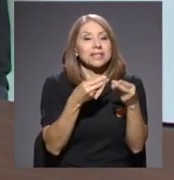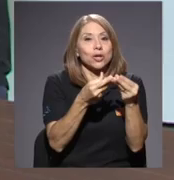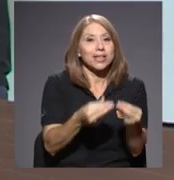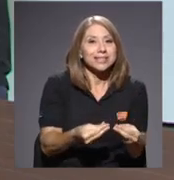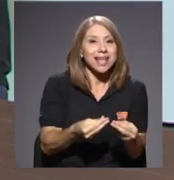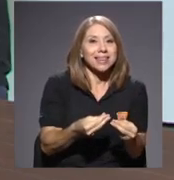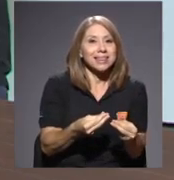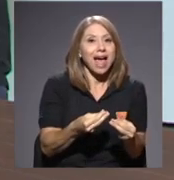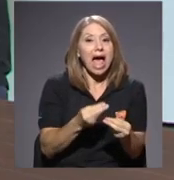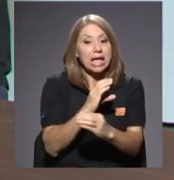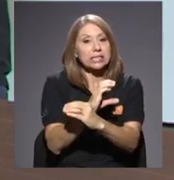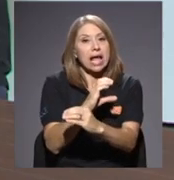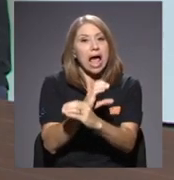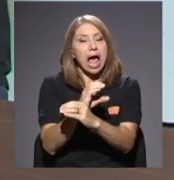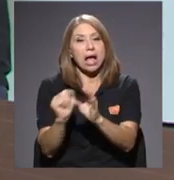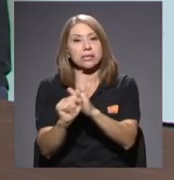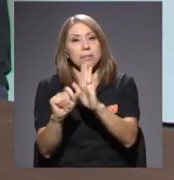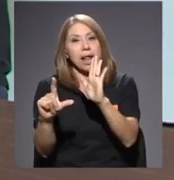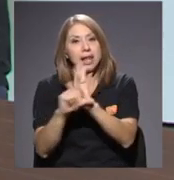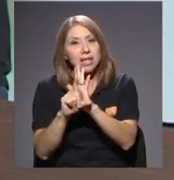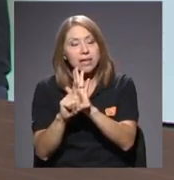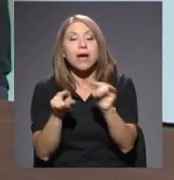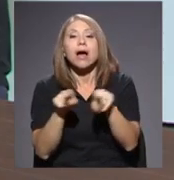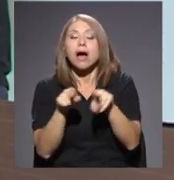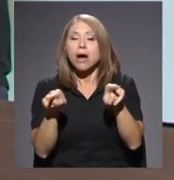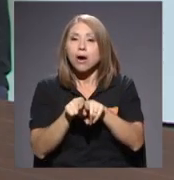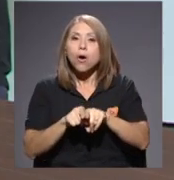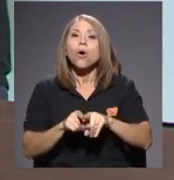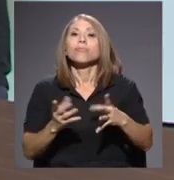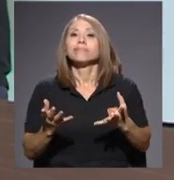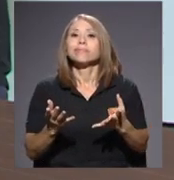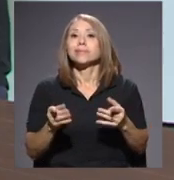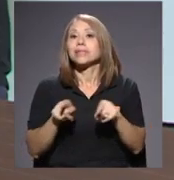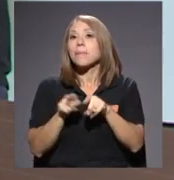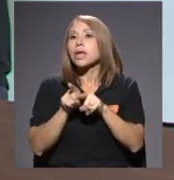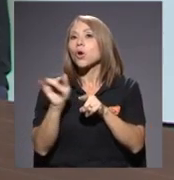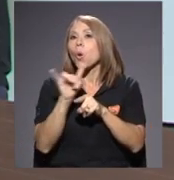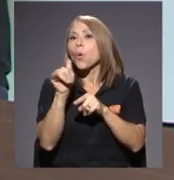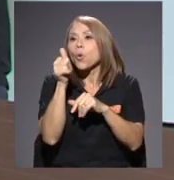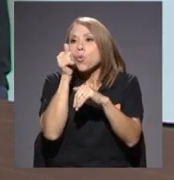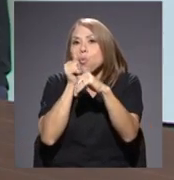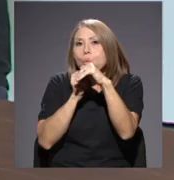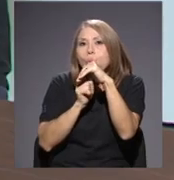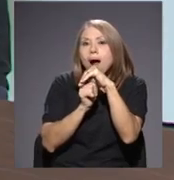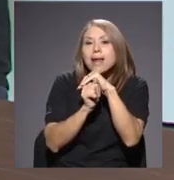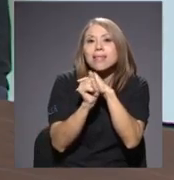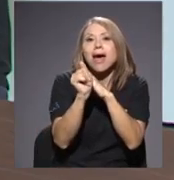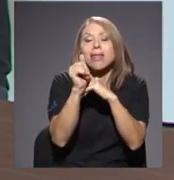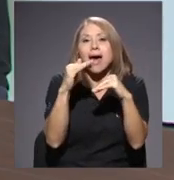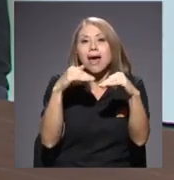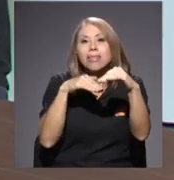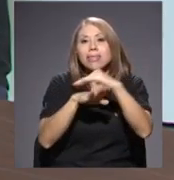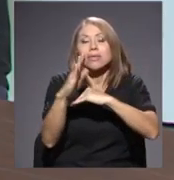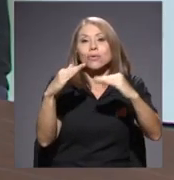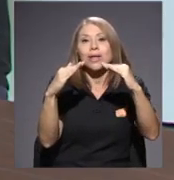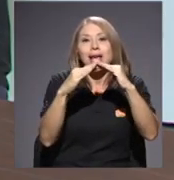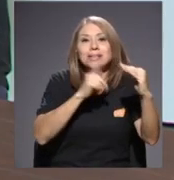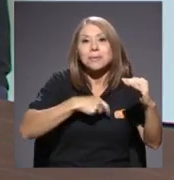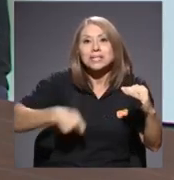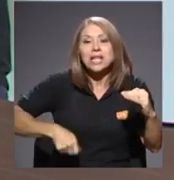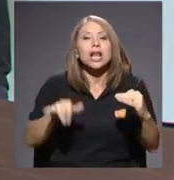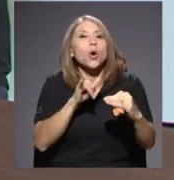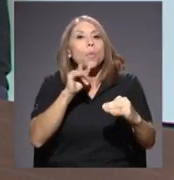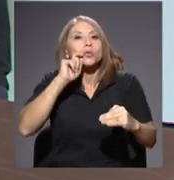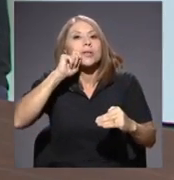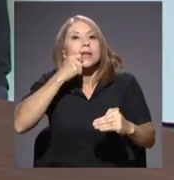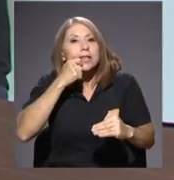por la Asamblea Legislativa, o incluso guardada como secreto de Estado dentro de Casa Presidencial cuando no lo era.